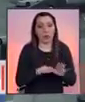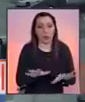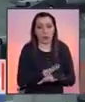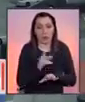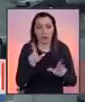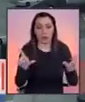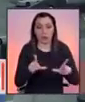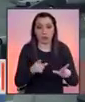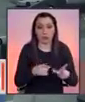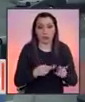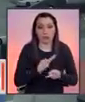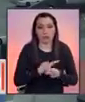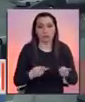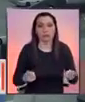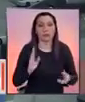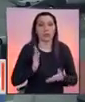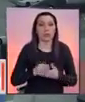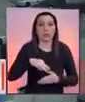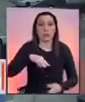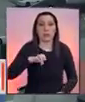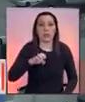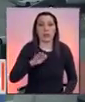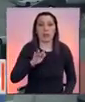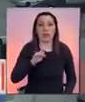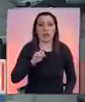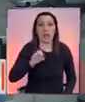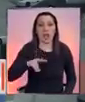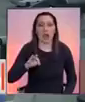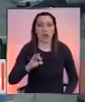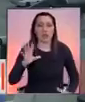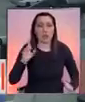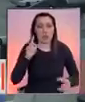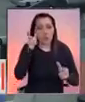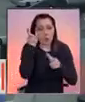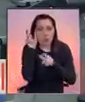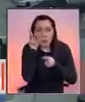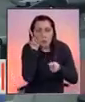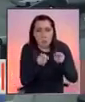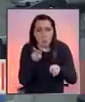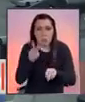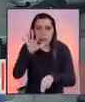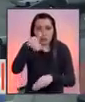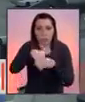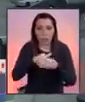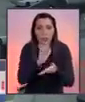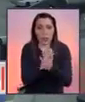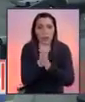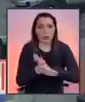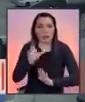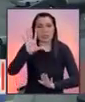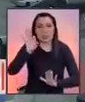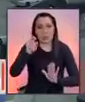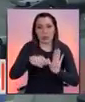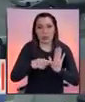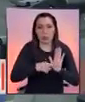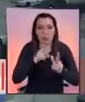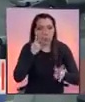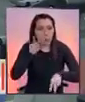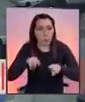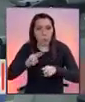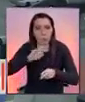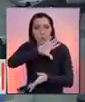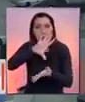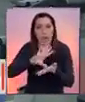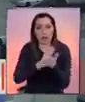el programa hasta entonces mexicano, que marcaba 52 puntos de rating a las 5 de la tarde. Entonces era el país